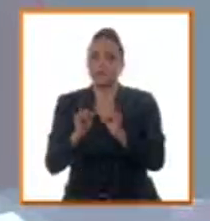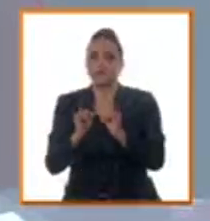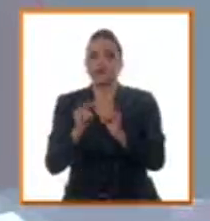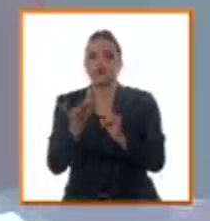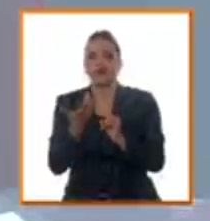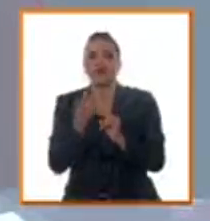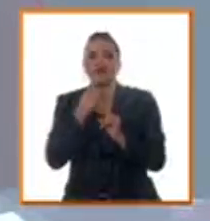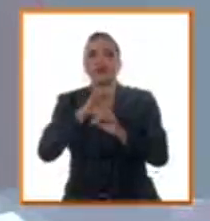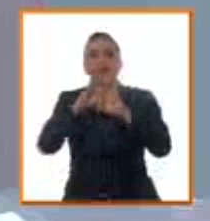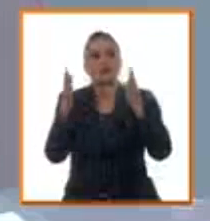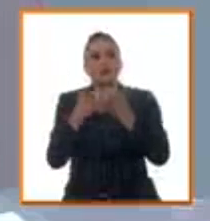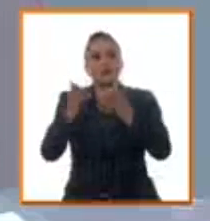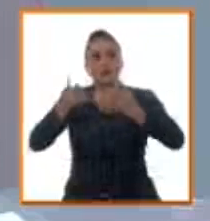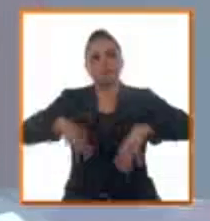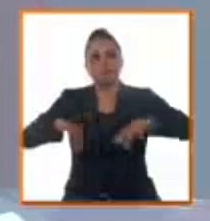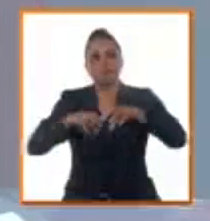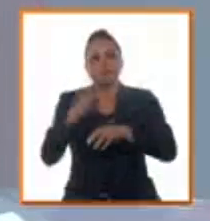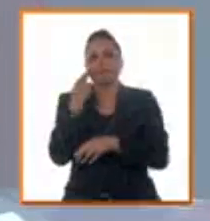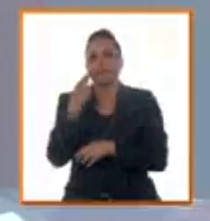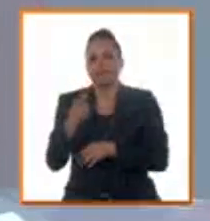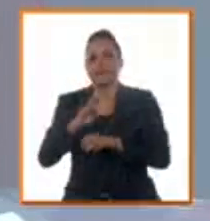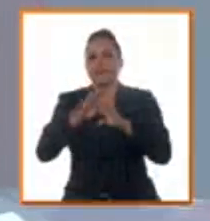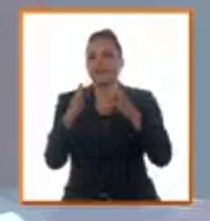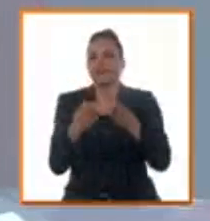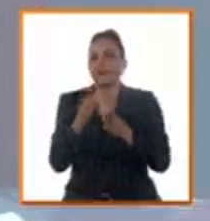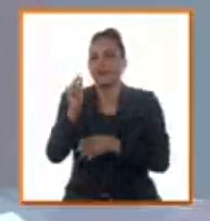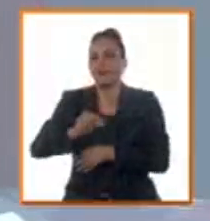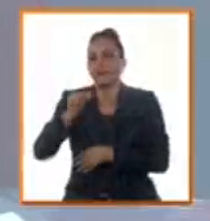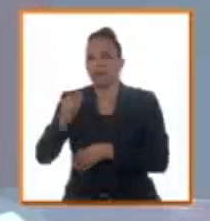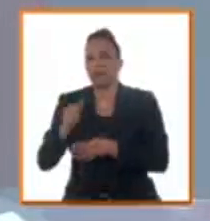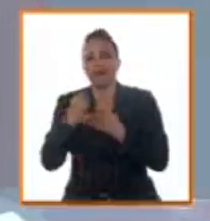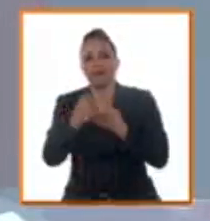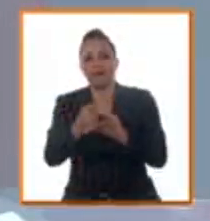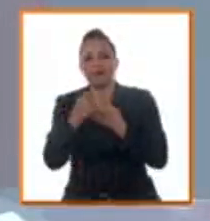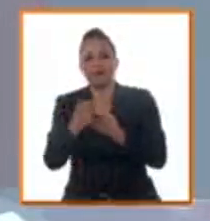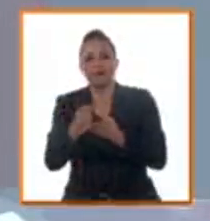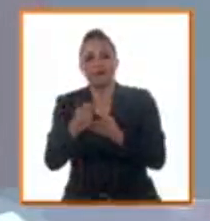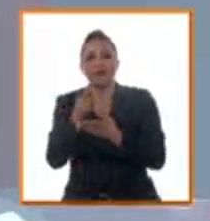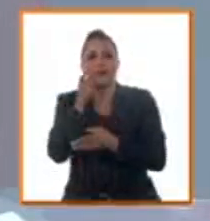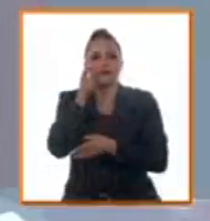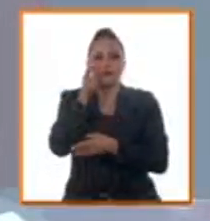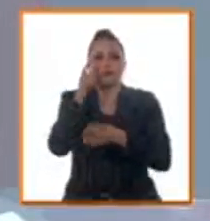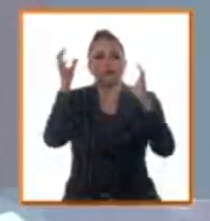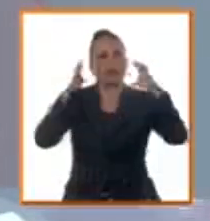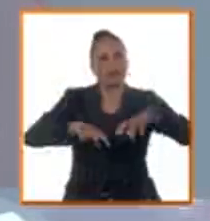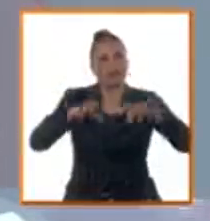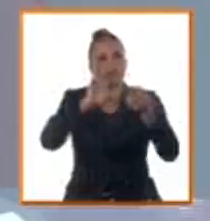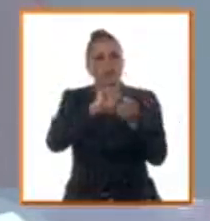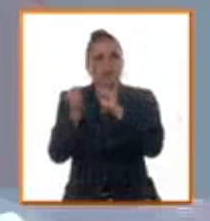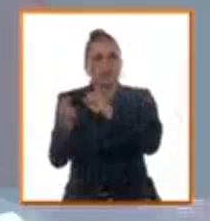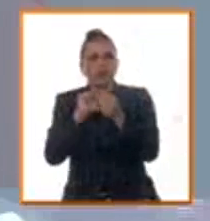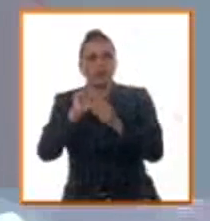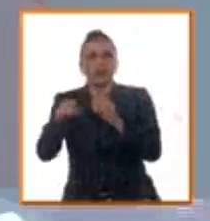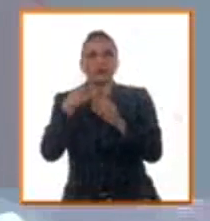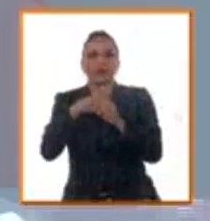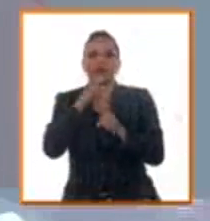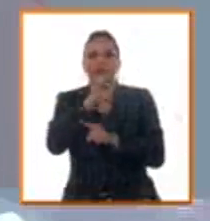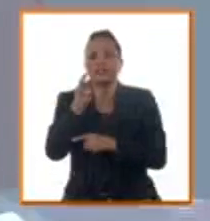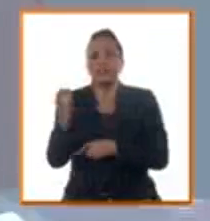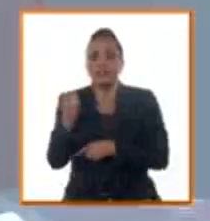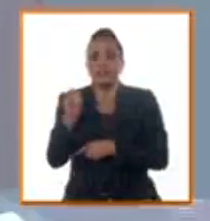este evento que ha sucedido y reconocer también a todo el personal de los observadores de la lluvia que en las más de 300 estaciones que